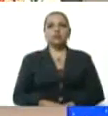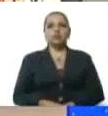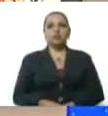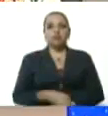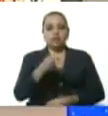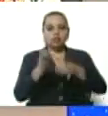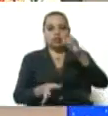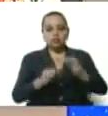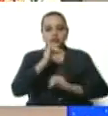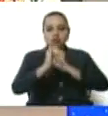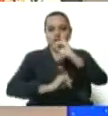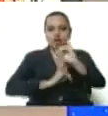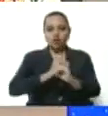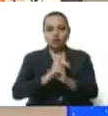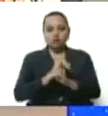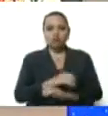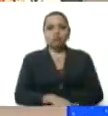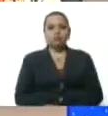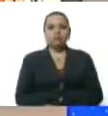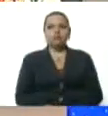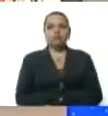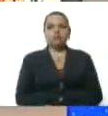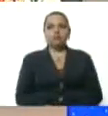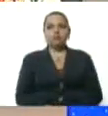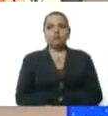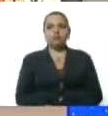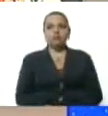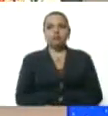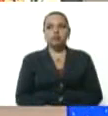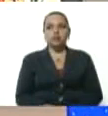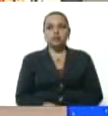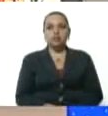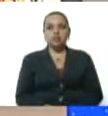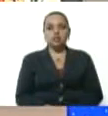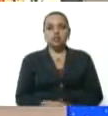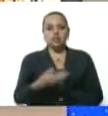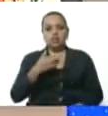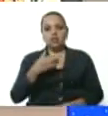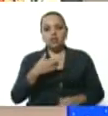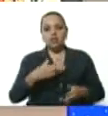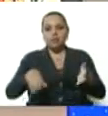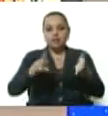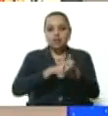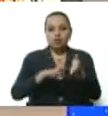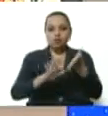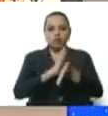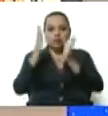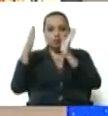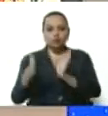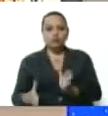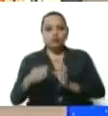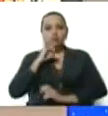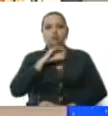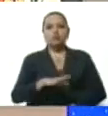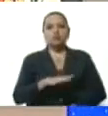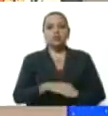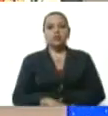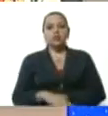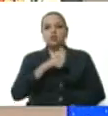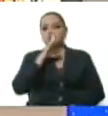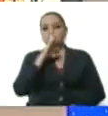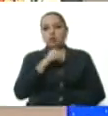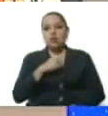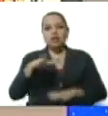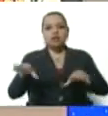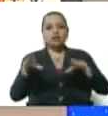Corte Internacional de Justicia, ratificando lo que ha sido nuestra posición histórica de no reconocimiento